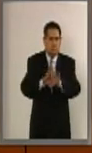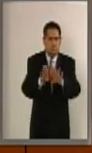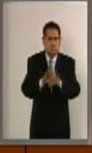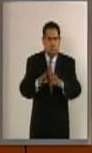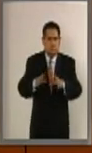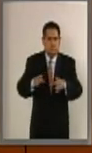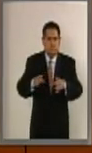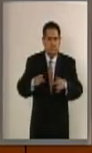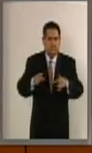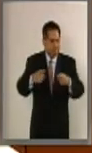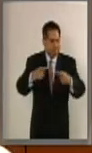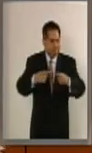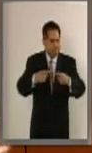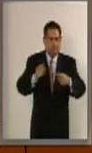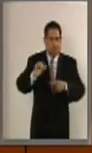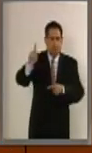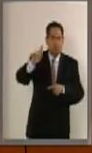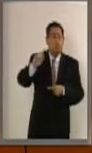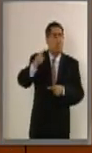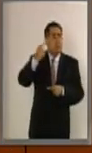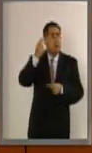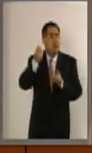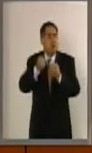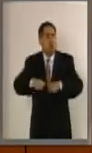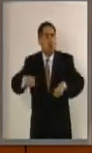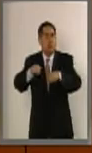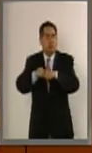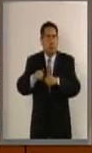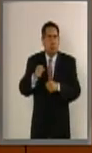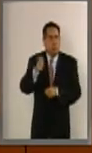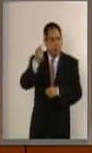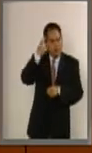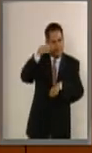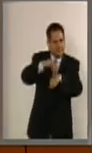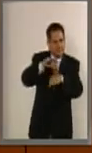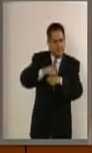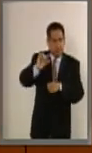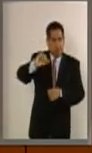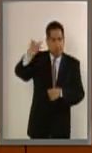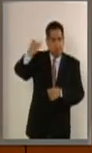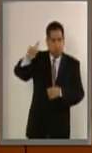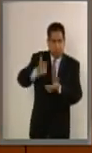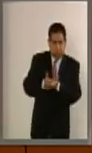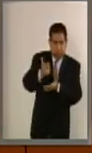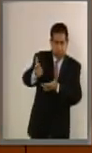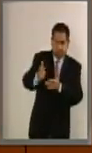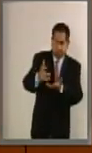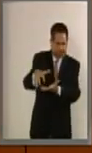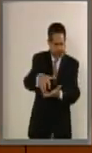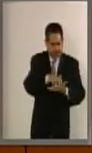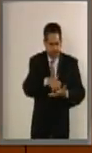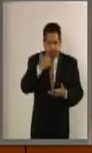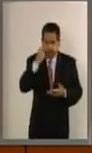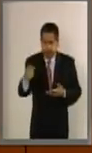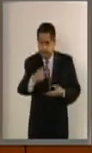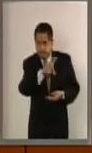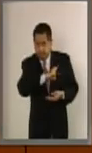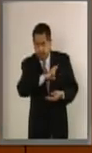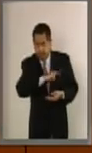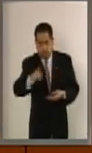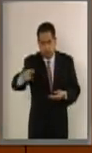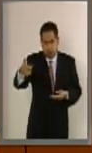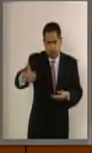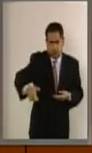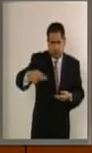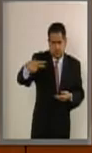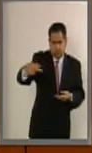médicos de los altos funcionarios. Si los altos funcionarios quieren ir a un hospital privado, que lo paguen con